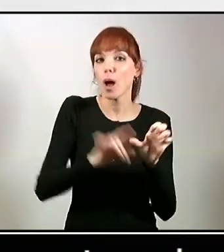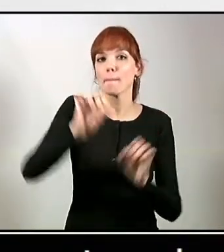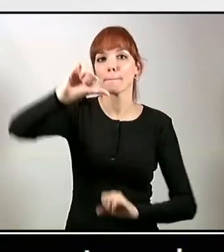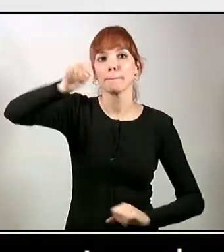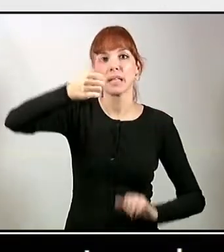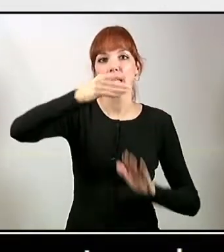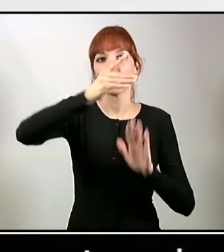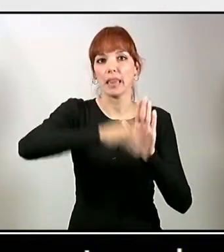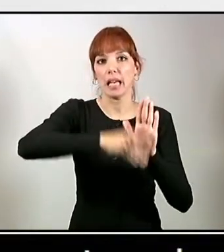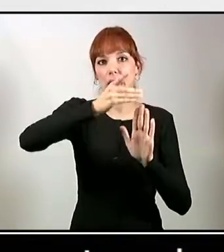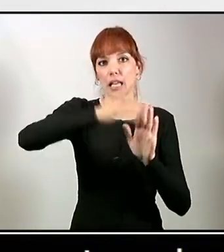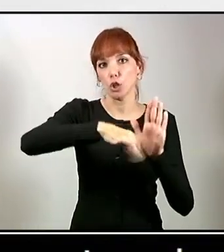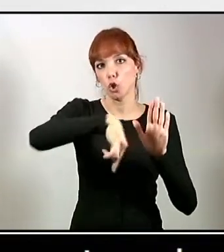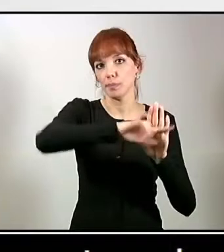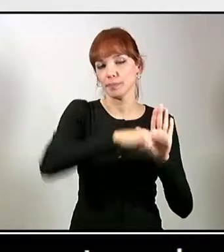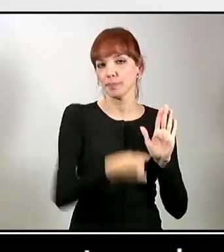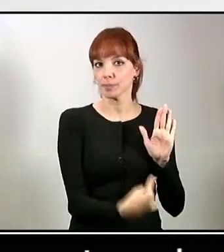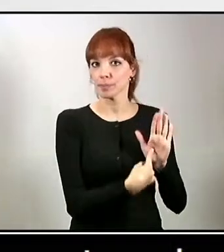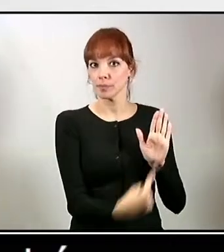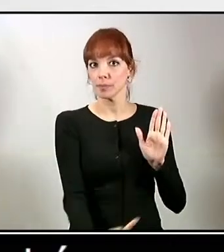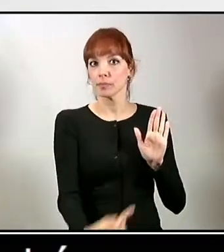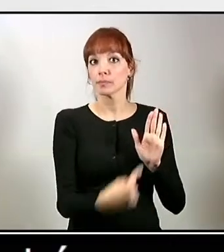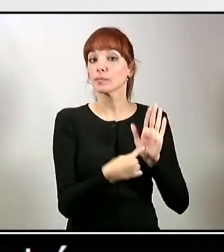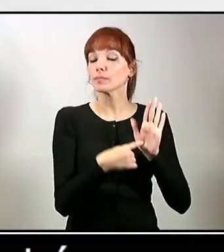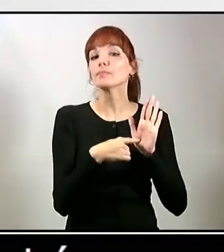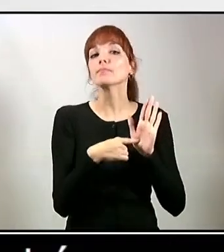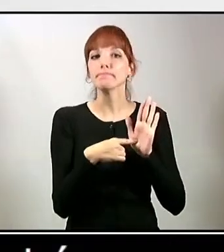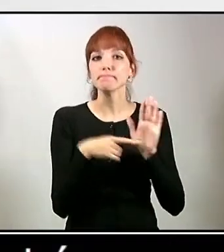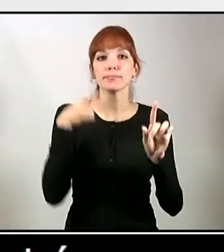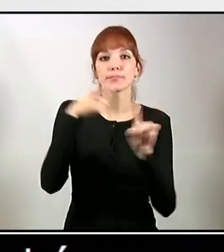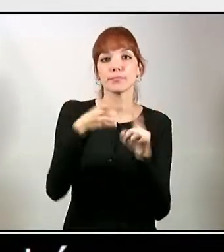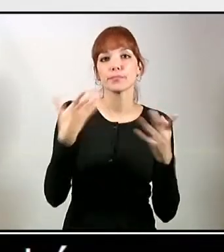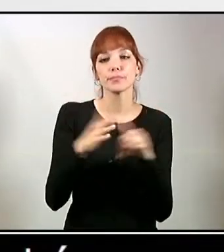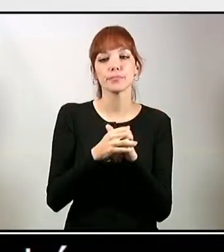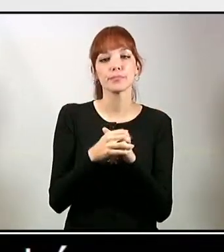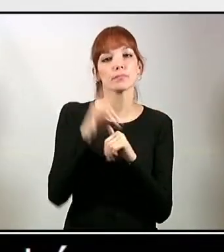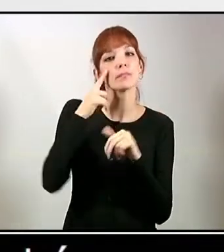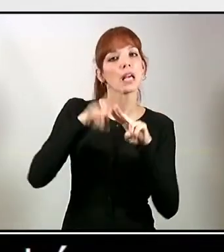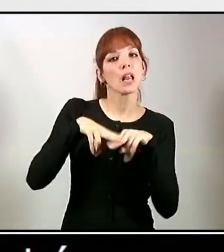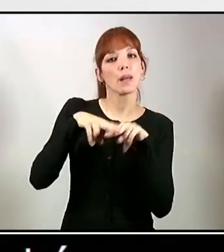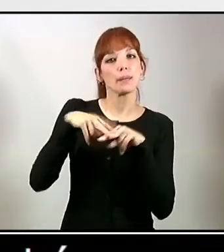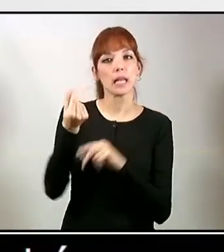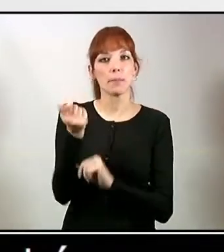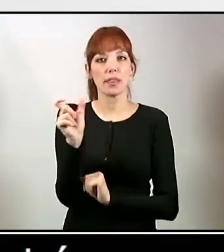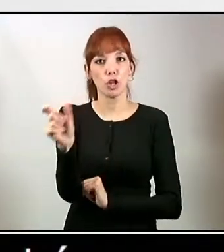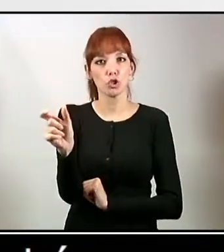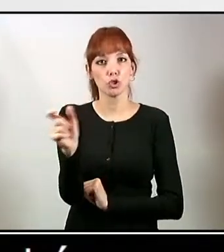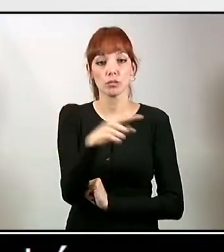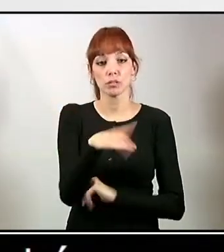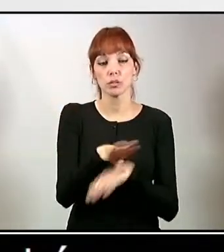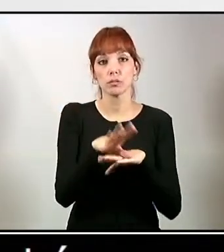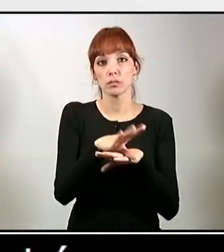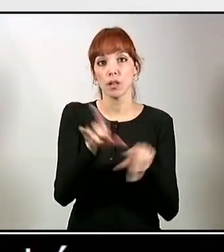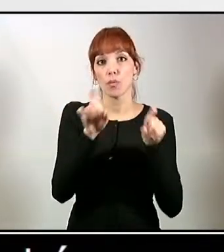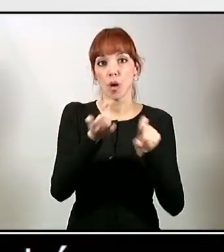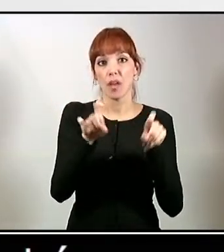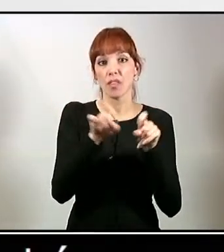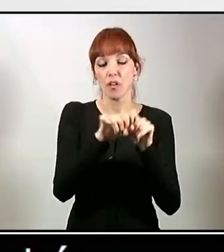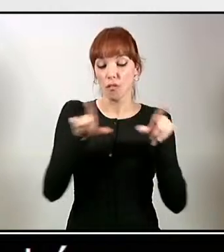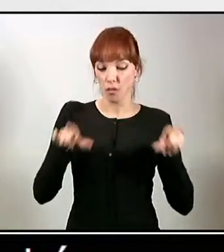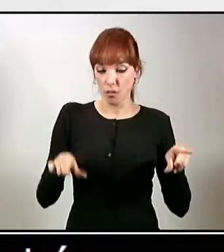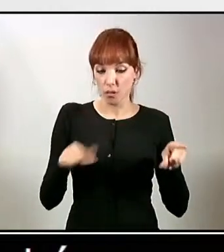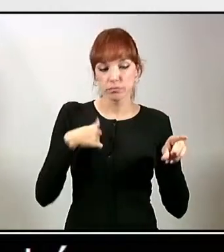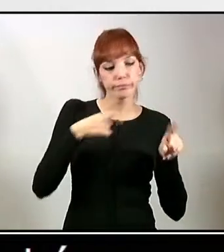decreto precisamente para poder revisar esos precios. Lo que está haciendo la Consejería, en este caso de Educación,